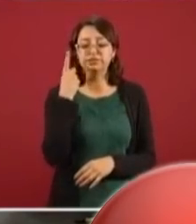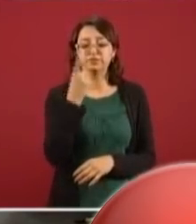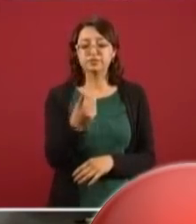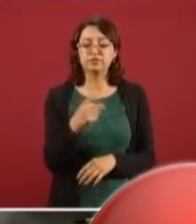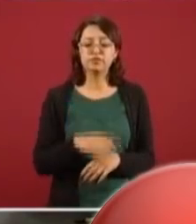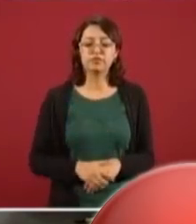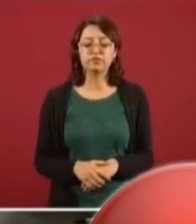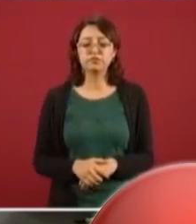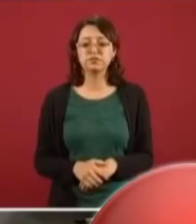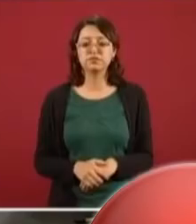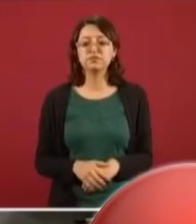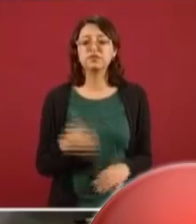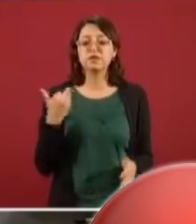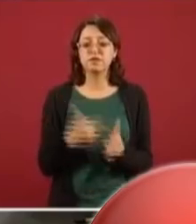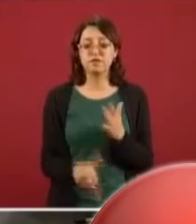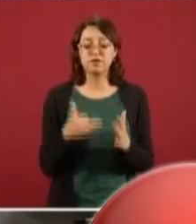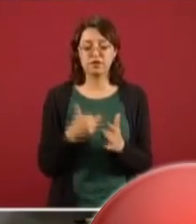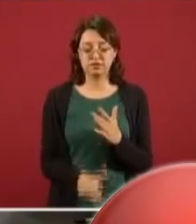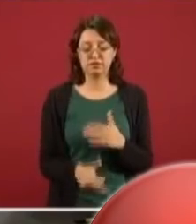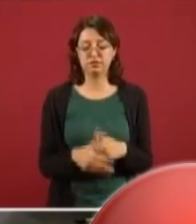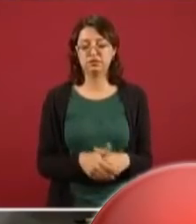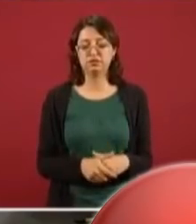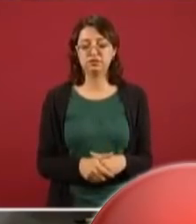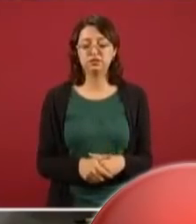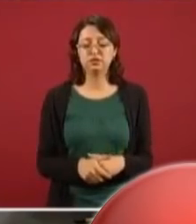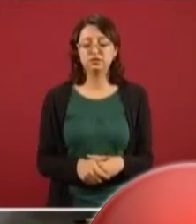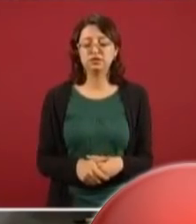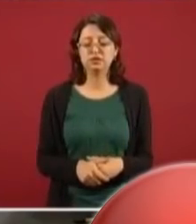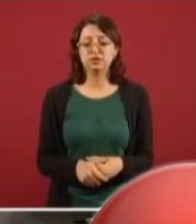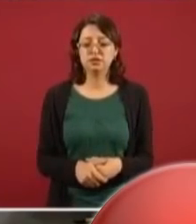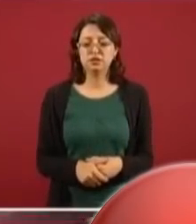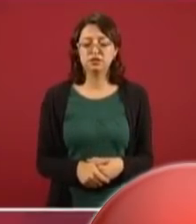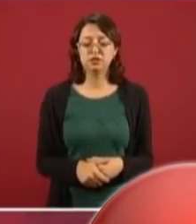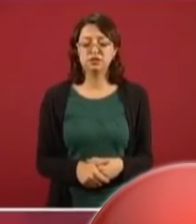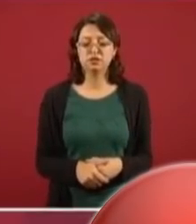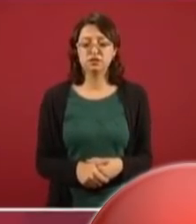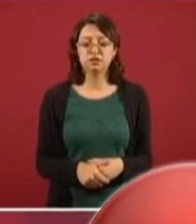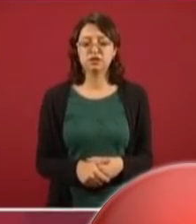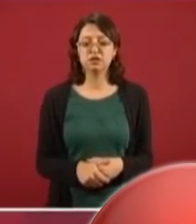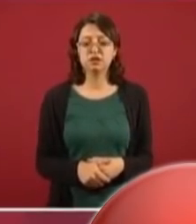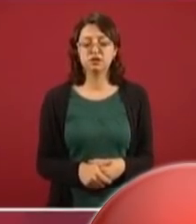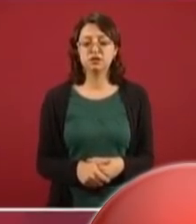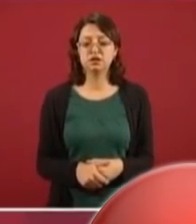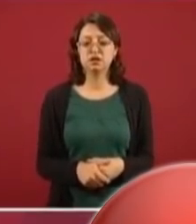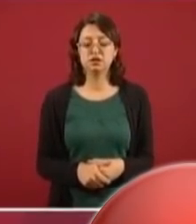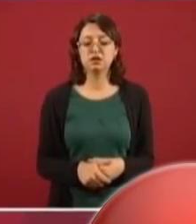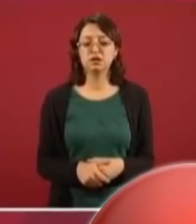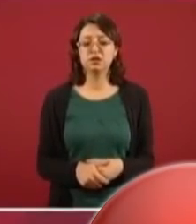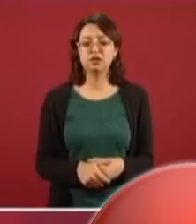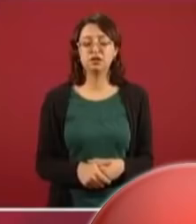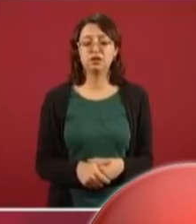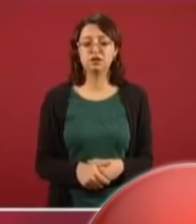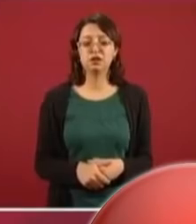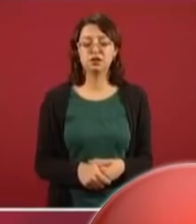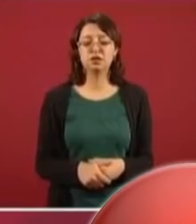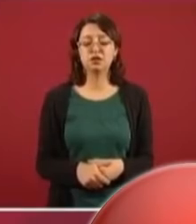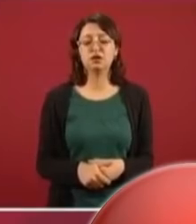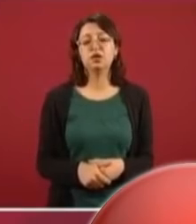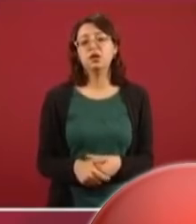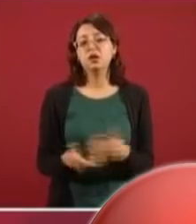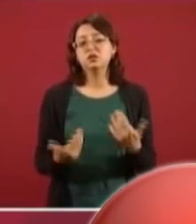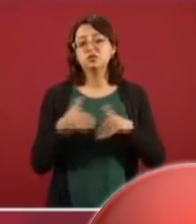un pendiente, lo que tiene que ver con la atención médica